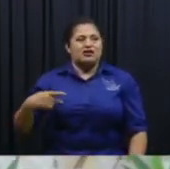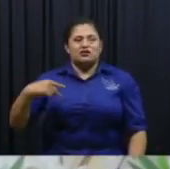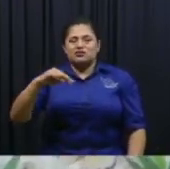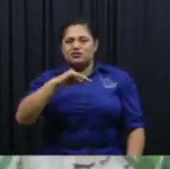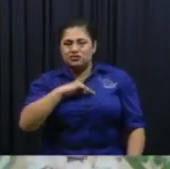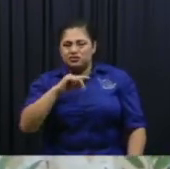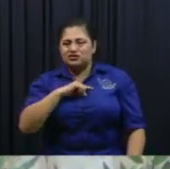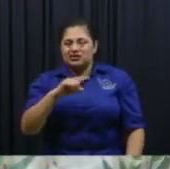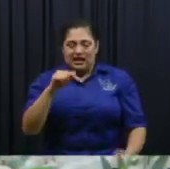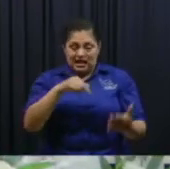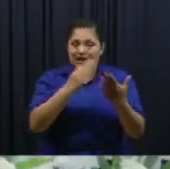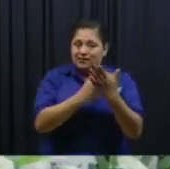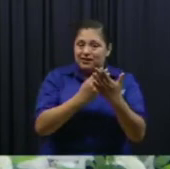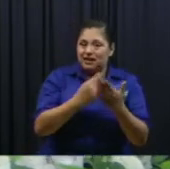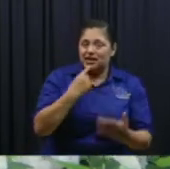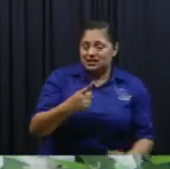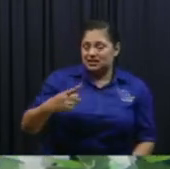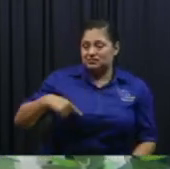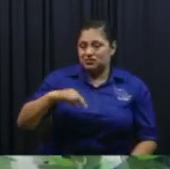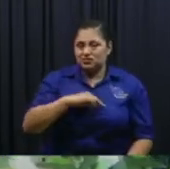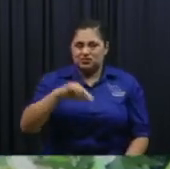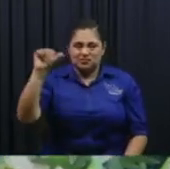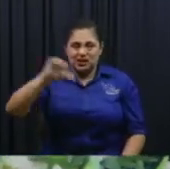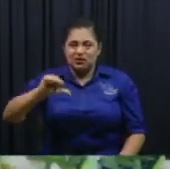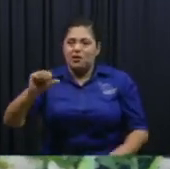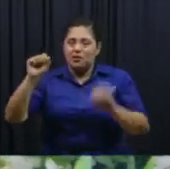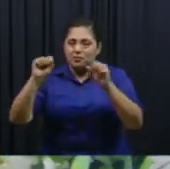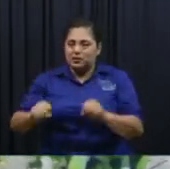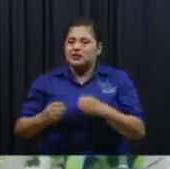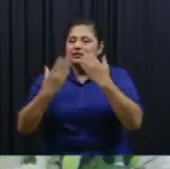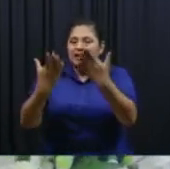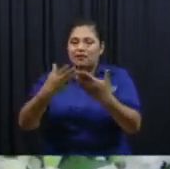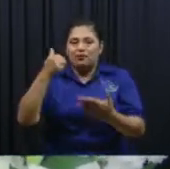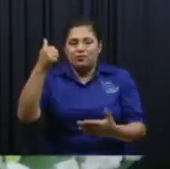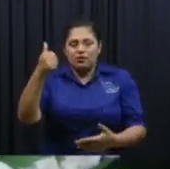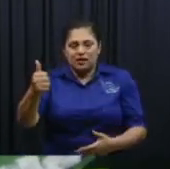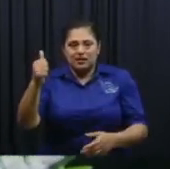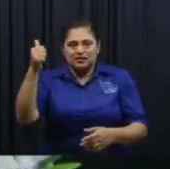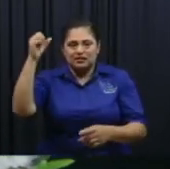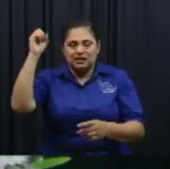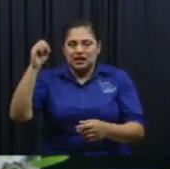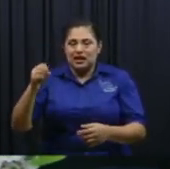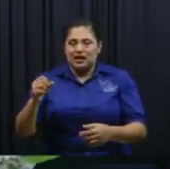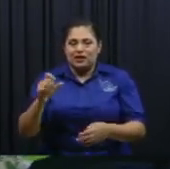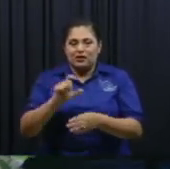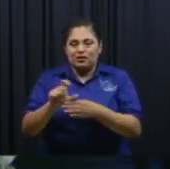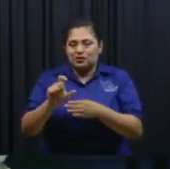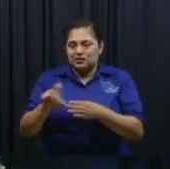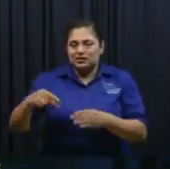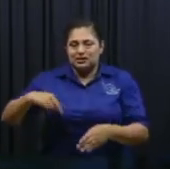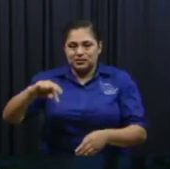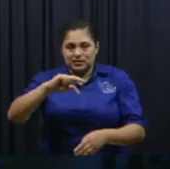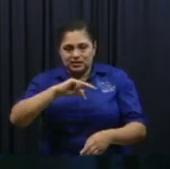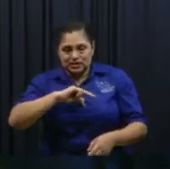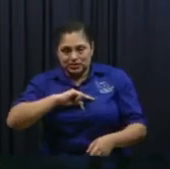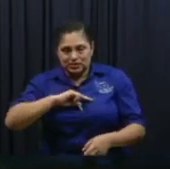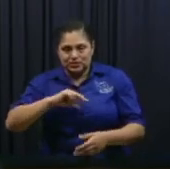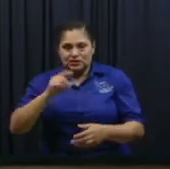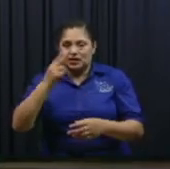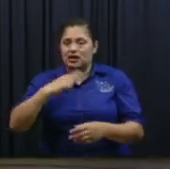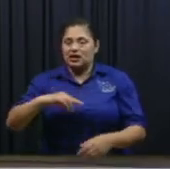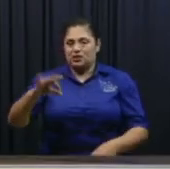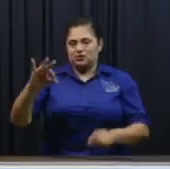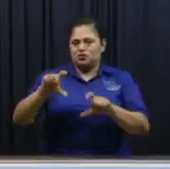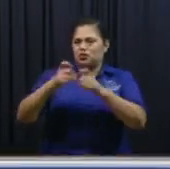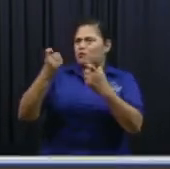malos podéis dar buenas dádivas a vuestros hijos Cuanto más vuestro padre celestial no dará el espíritu santo